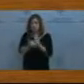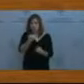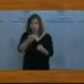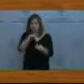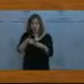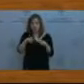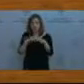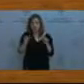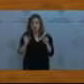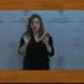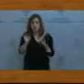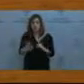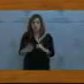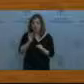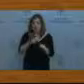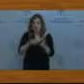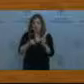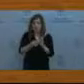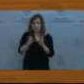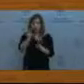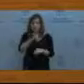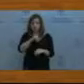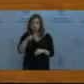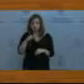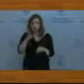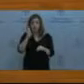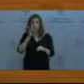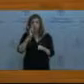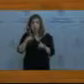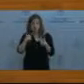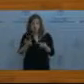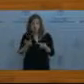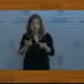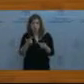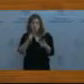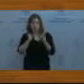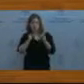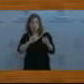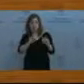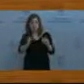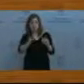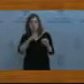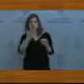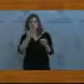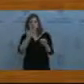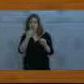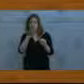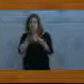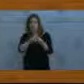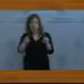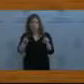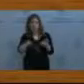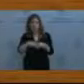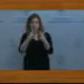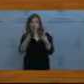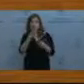de Asturias. Pero es que además el Plan Autonómico de Residuos no cierra puertas a que una empresa pública como Nosa, con la importancia que tiene Nosa para el Principado